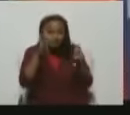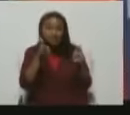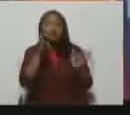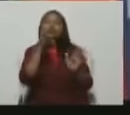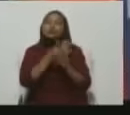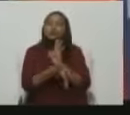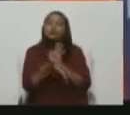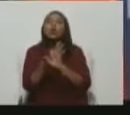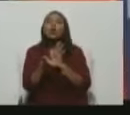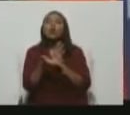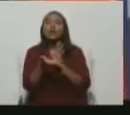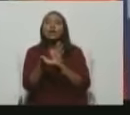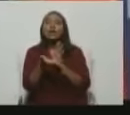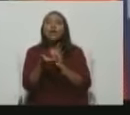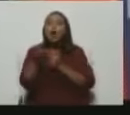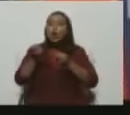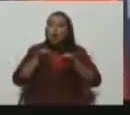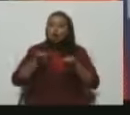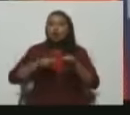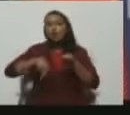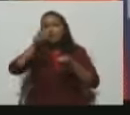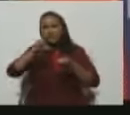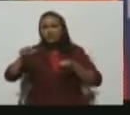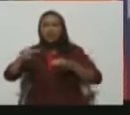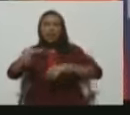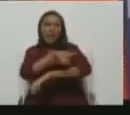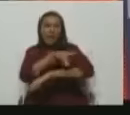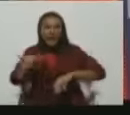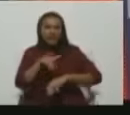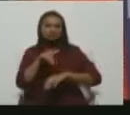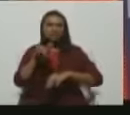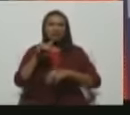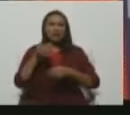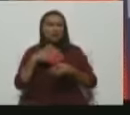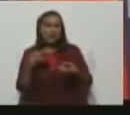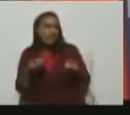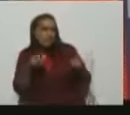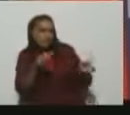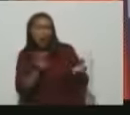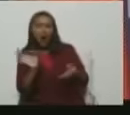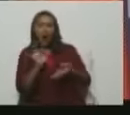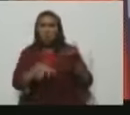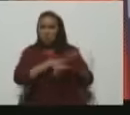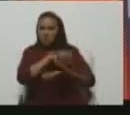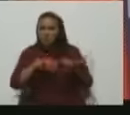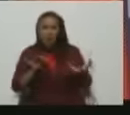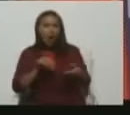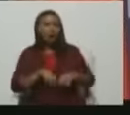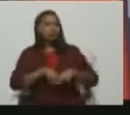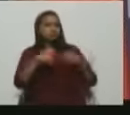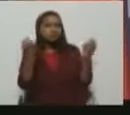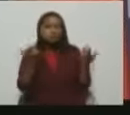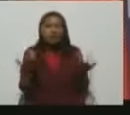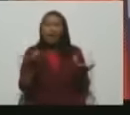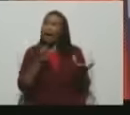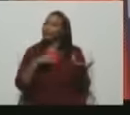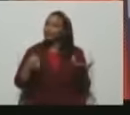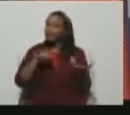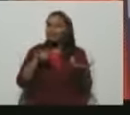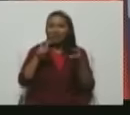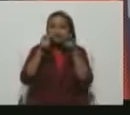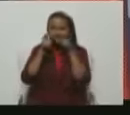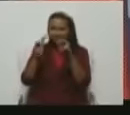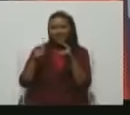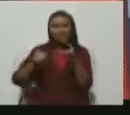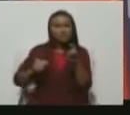control del orden público, búsqueda, detección y localización de amenazas, artefactos explosivos y neutralización de acciones